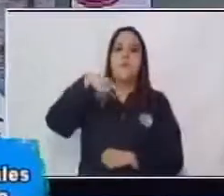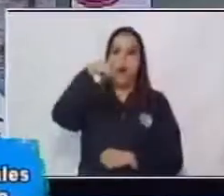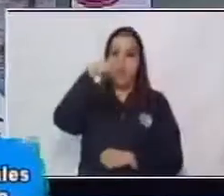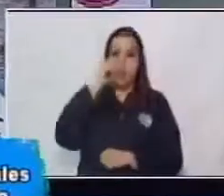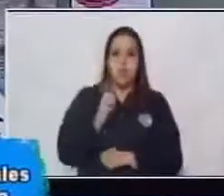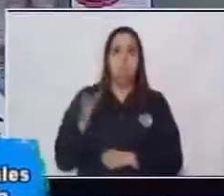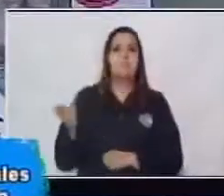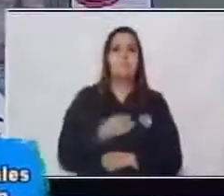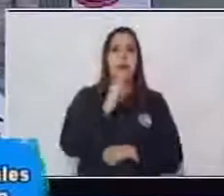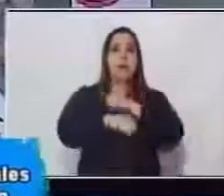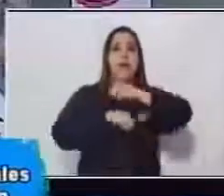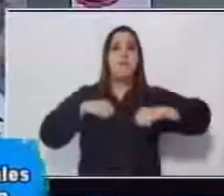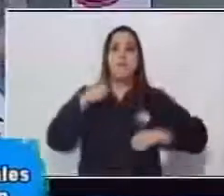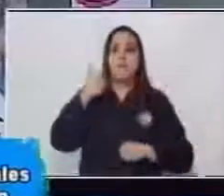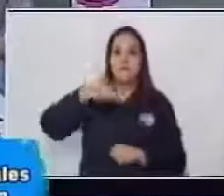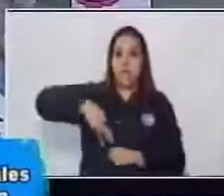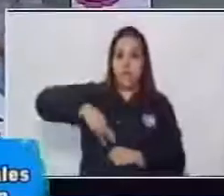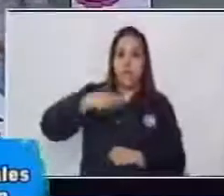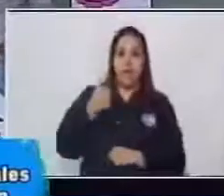fuente,